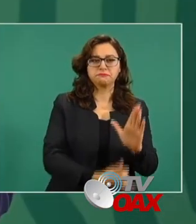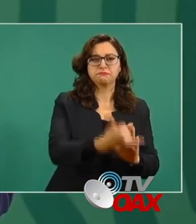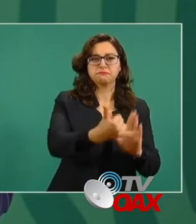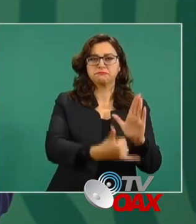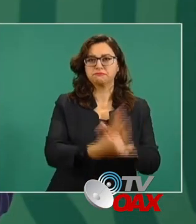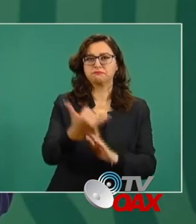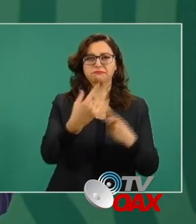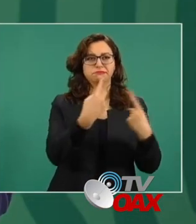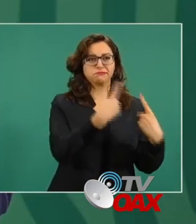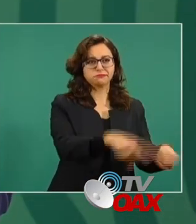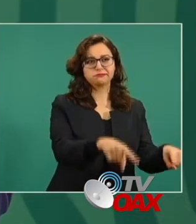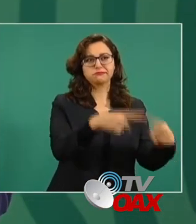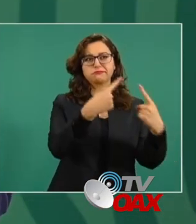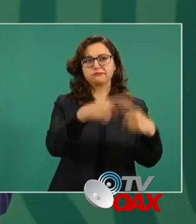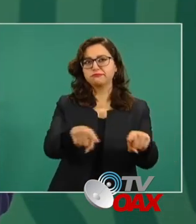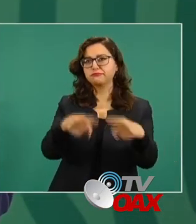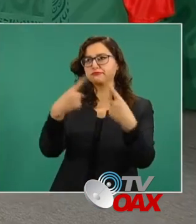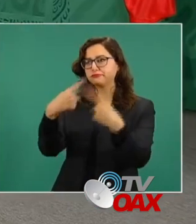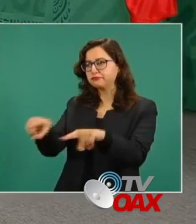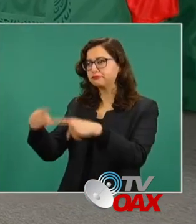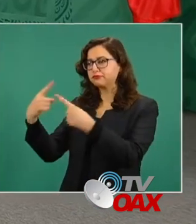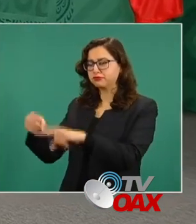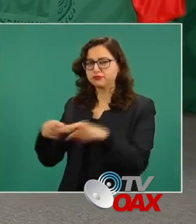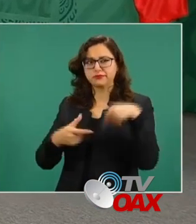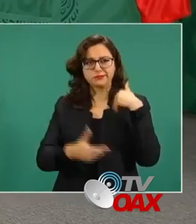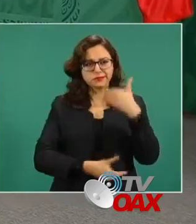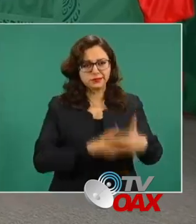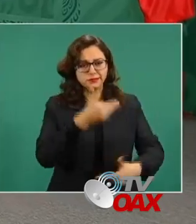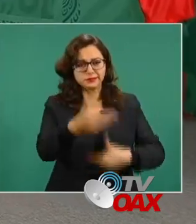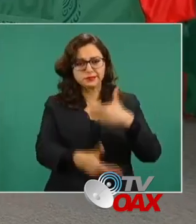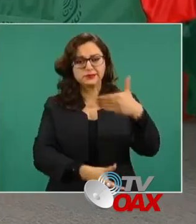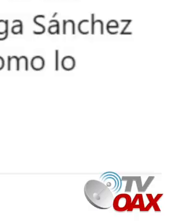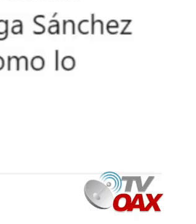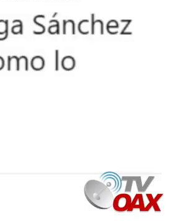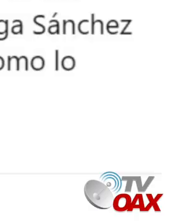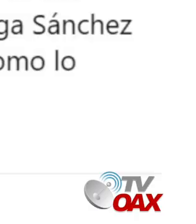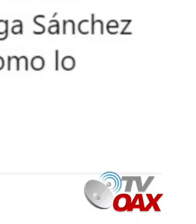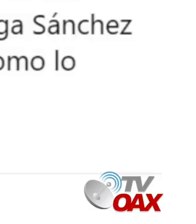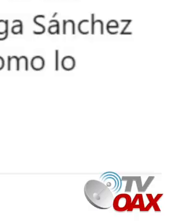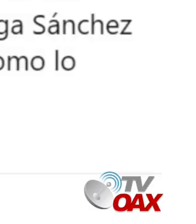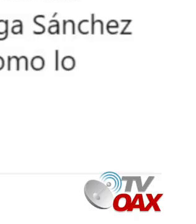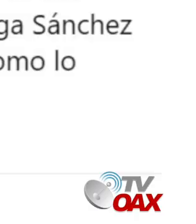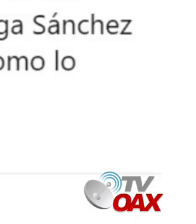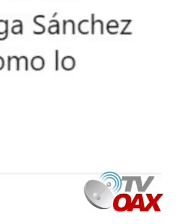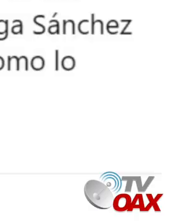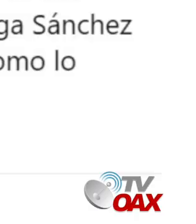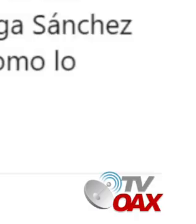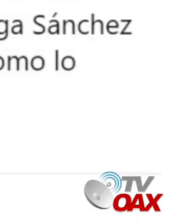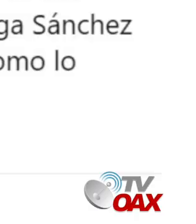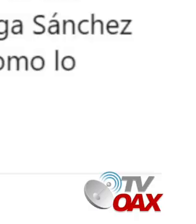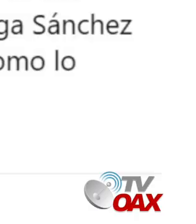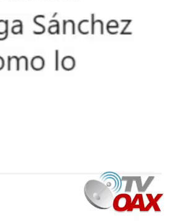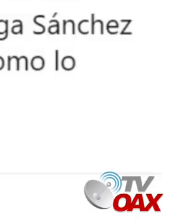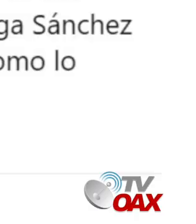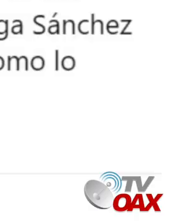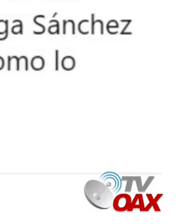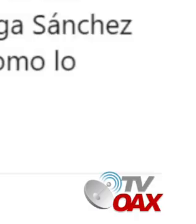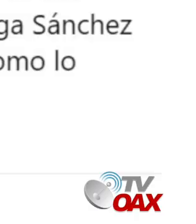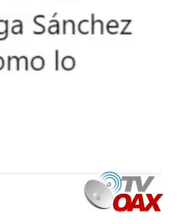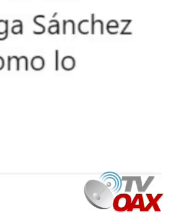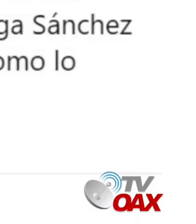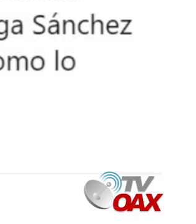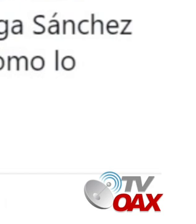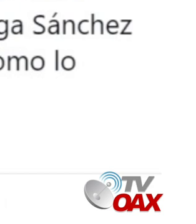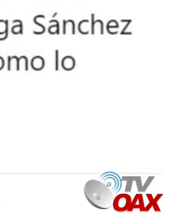Amigos, amigas que nos ven a través de nuestras redes sociales, les informamos que el presidente Andrés Manuel López Obrador da